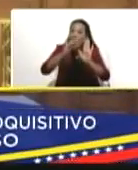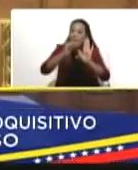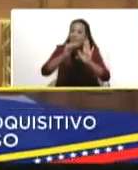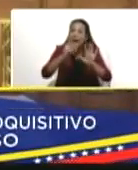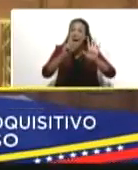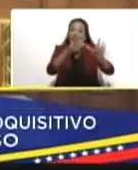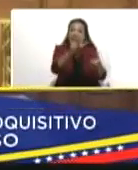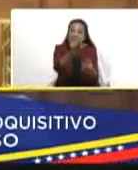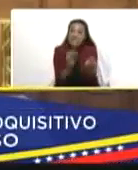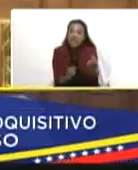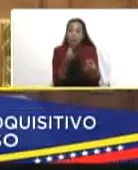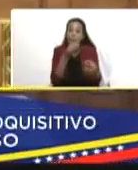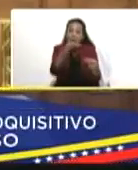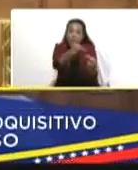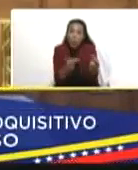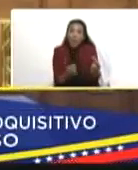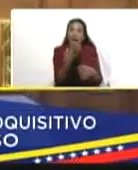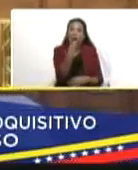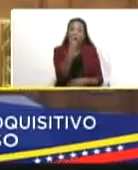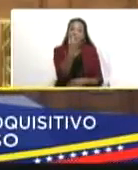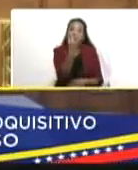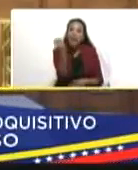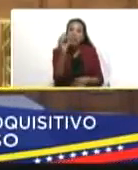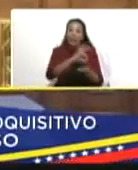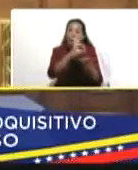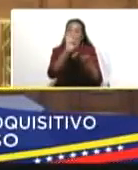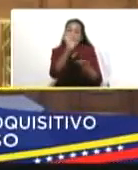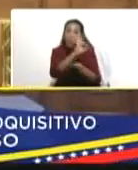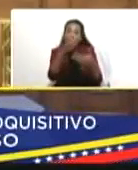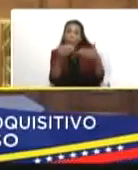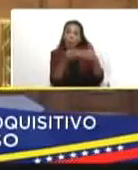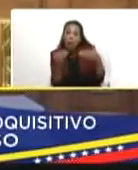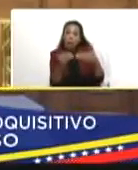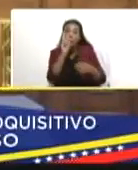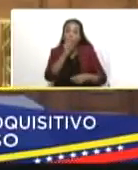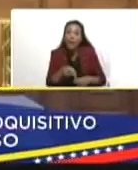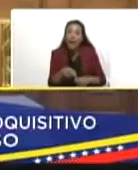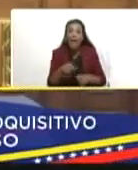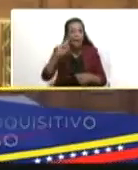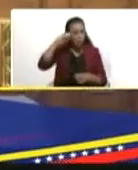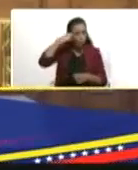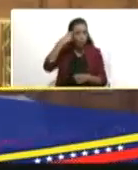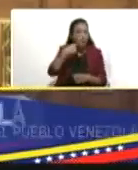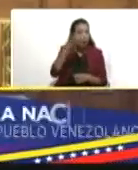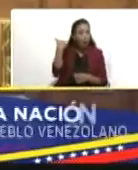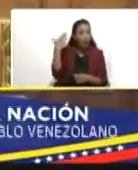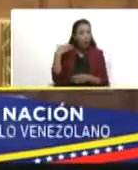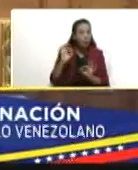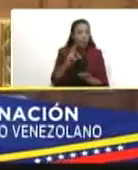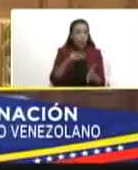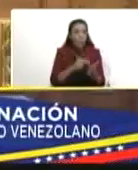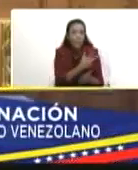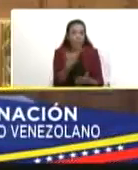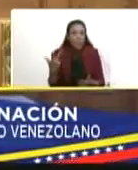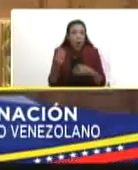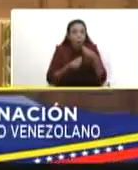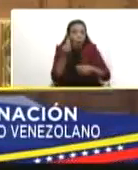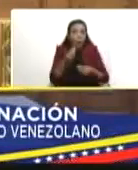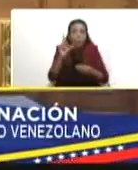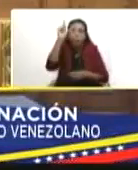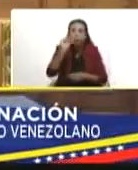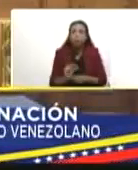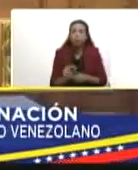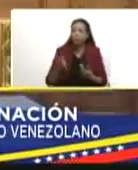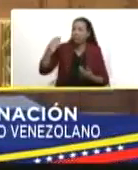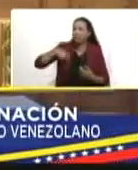cesta tique a $30 indexado recuerden ustedes Bueno cómo se deterioró el